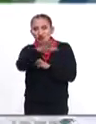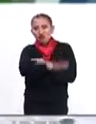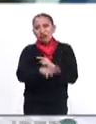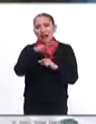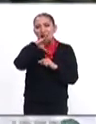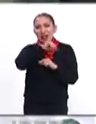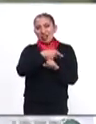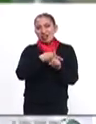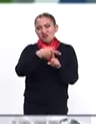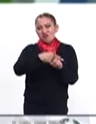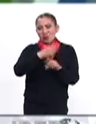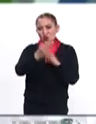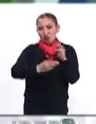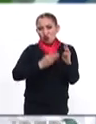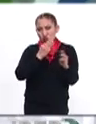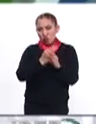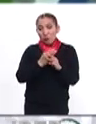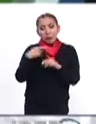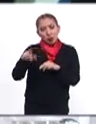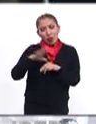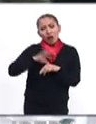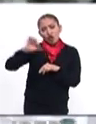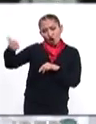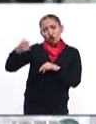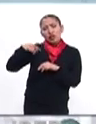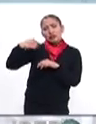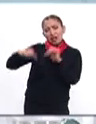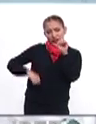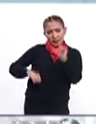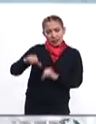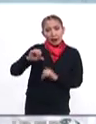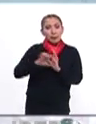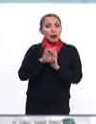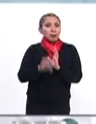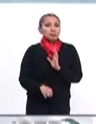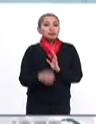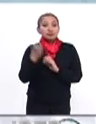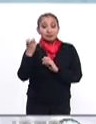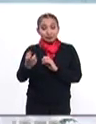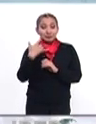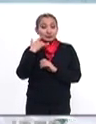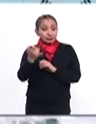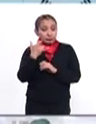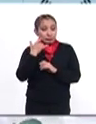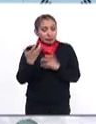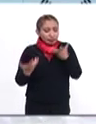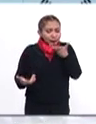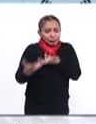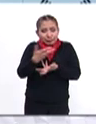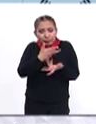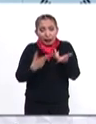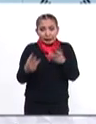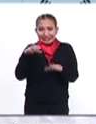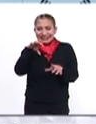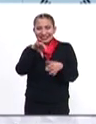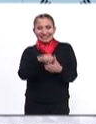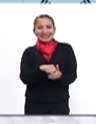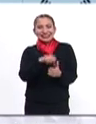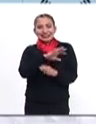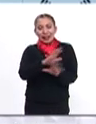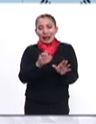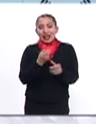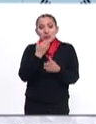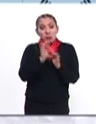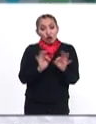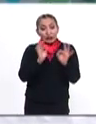en el calentamiento global, pero sí lo hay en acciones muy puntuales. Hay que resaltar que este esfuerzo que se ha alcanzado da